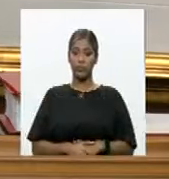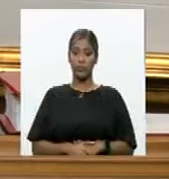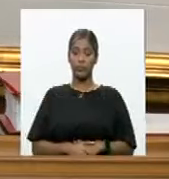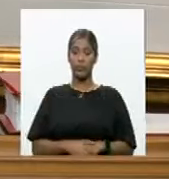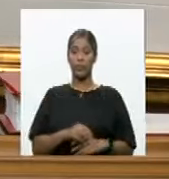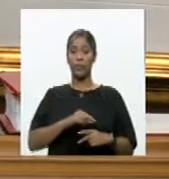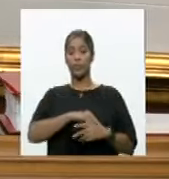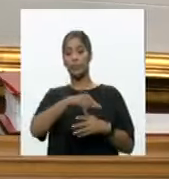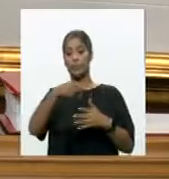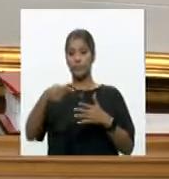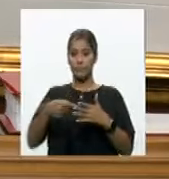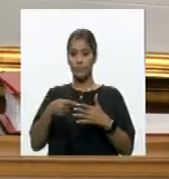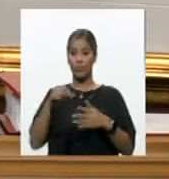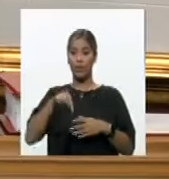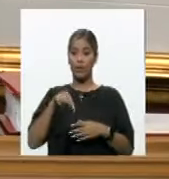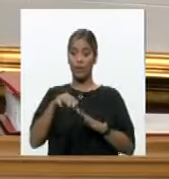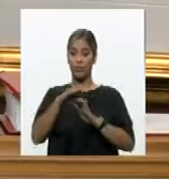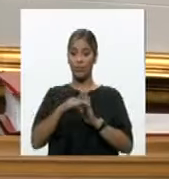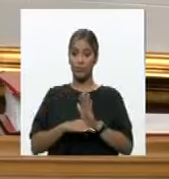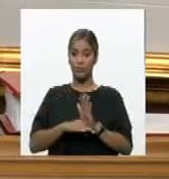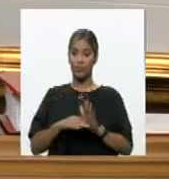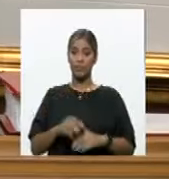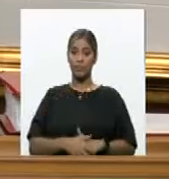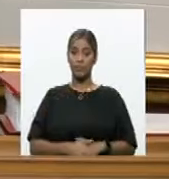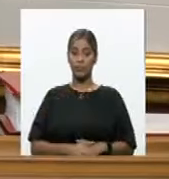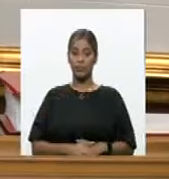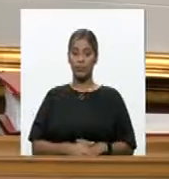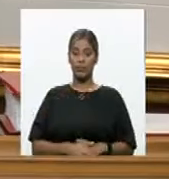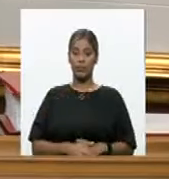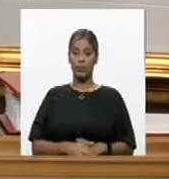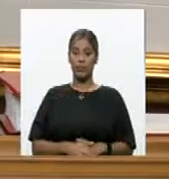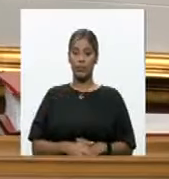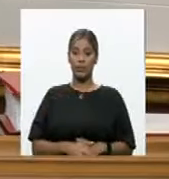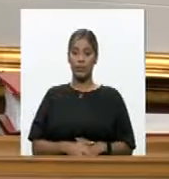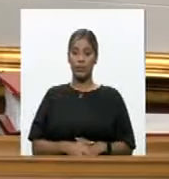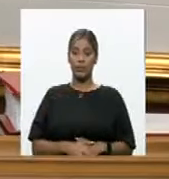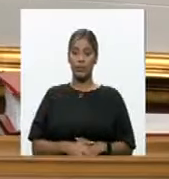Siguiente punto del orden del día, ciudadana secretaria.